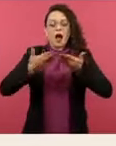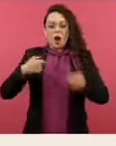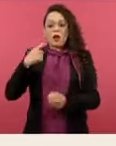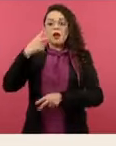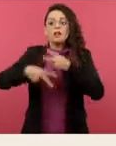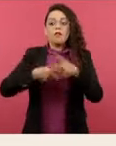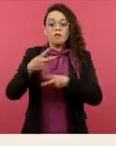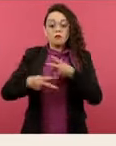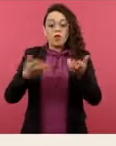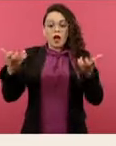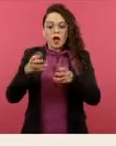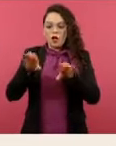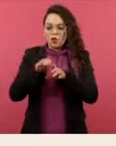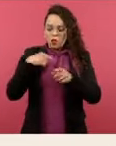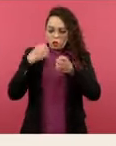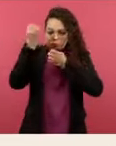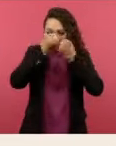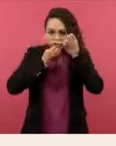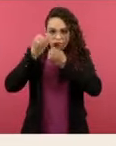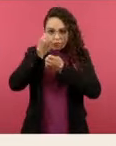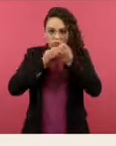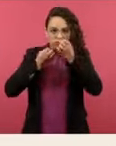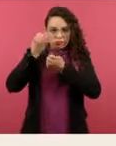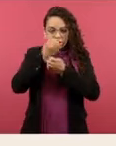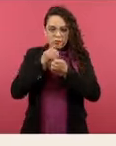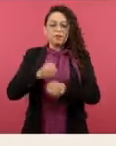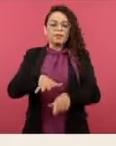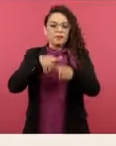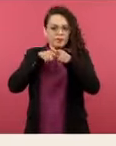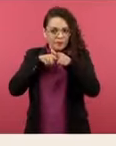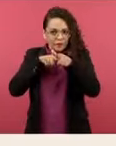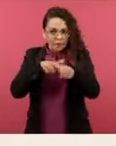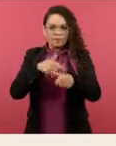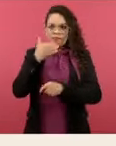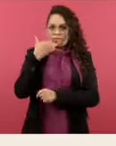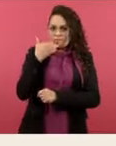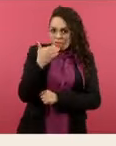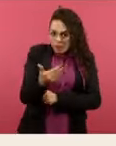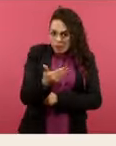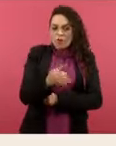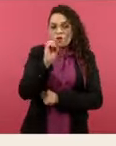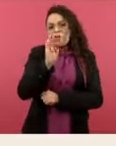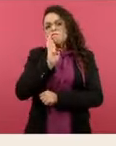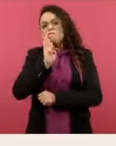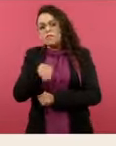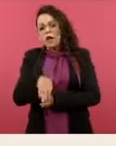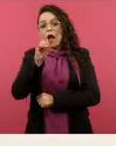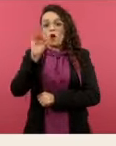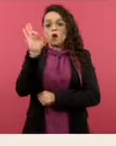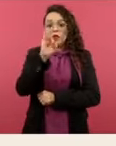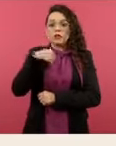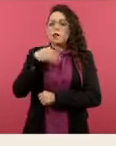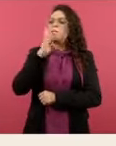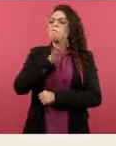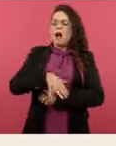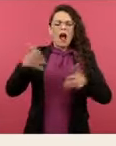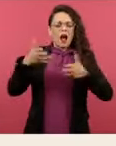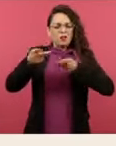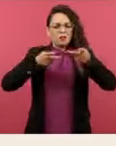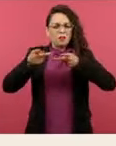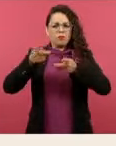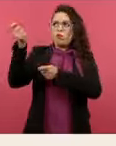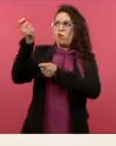que pusieron en juego, cuáles fueron sus fortalezas, cómo lo mejorarían. Si su papalote no voló, no pasa